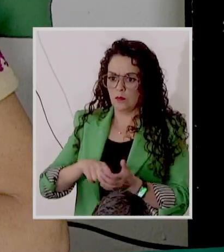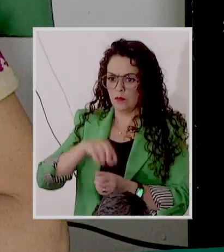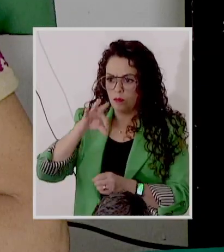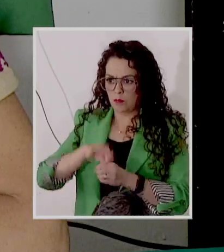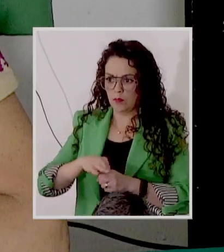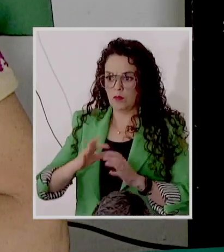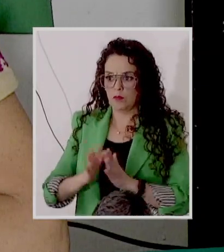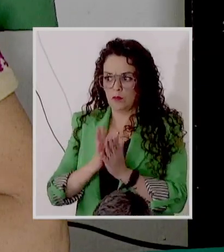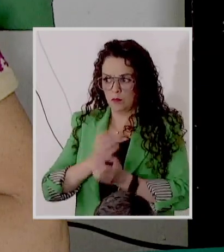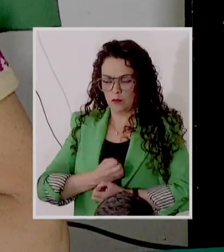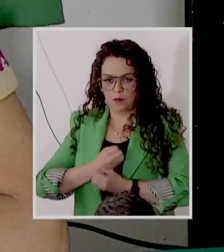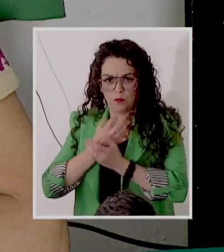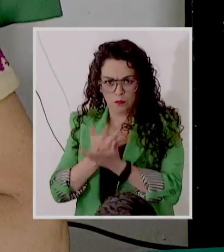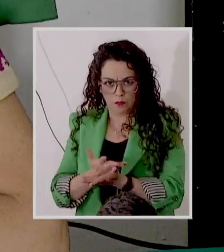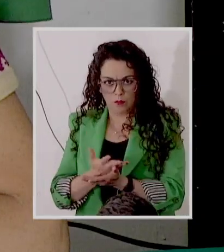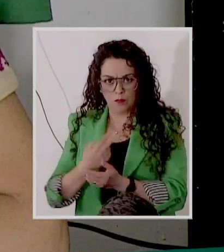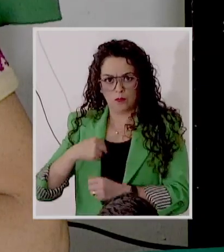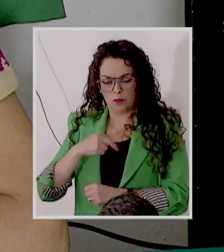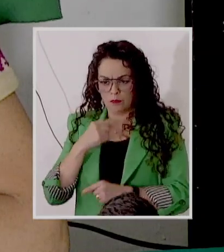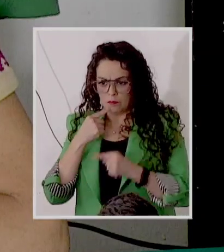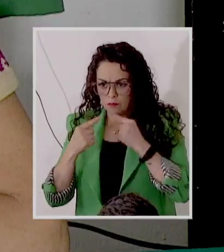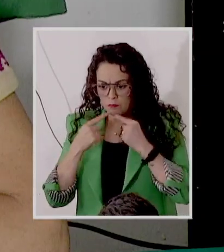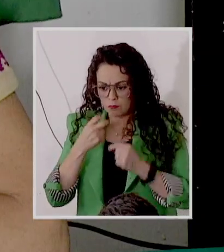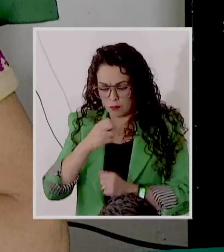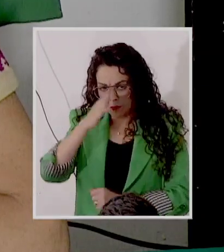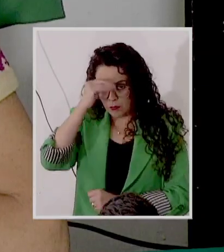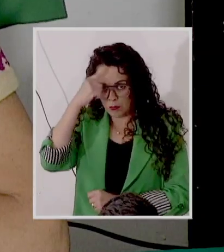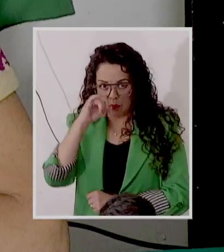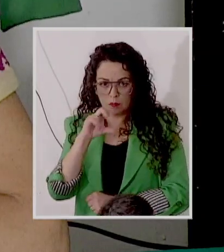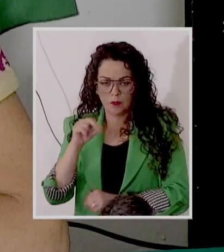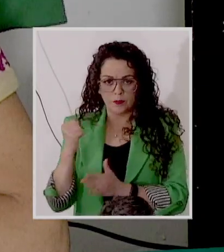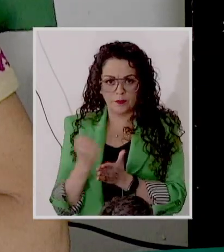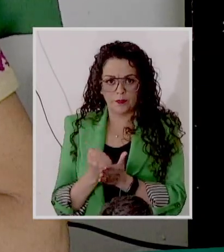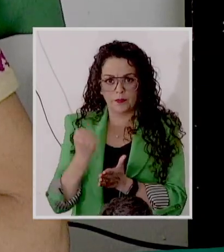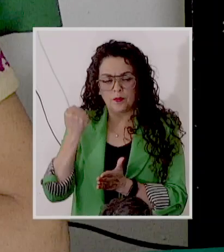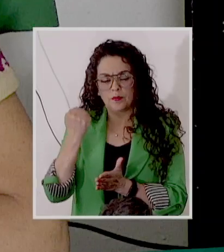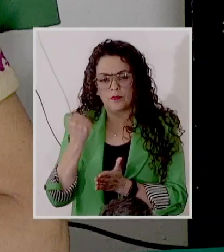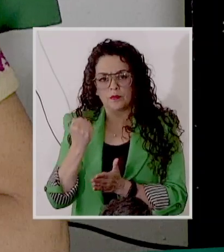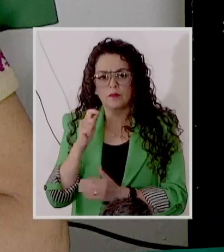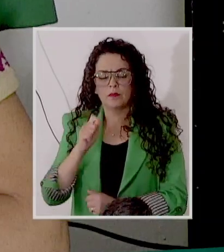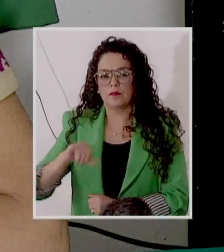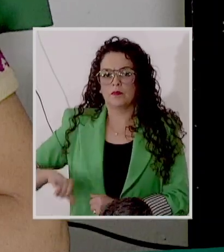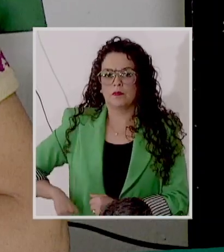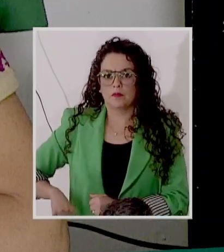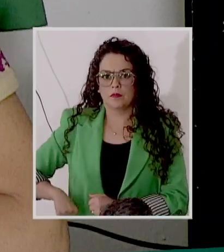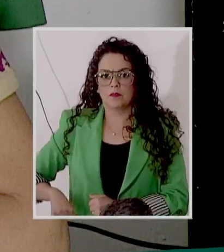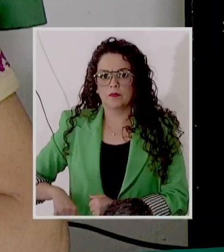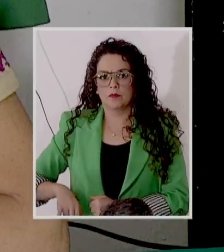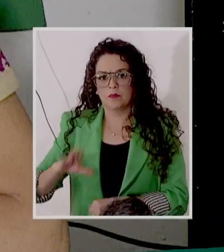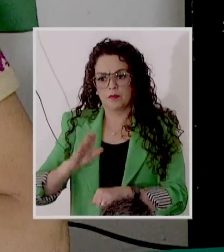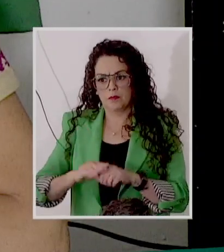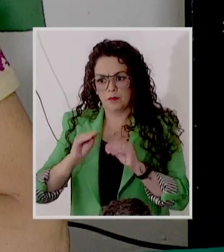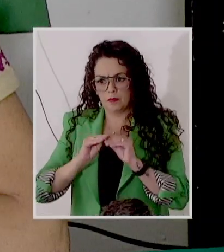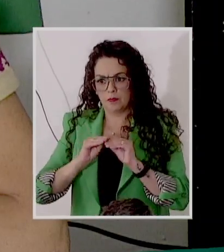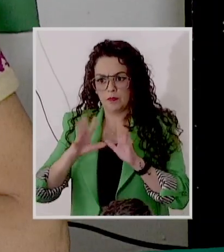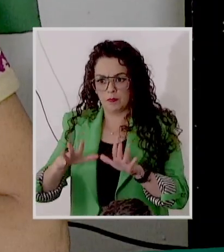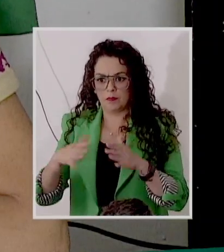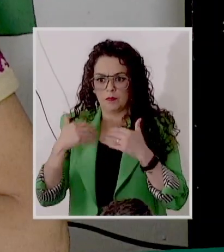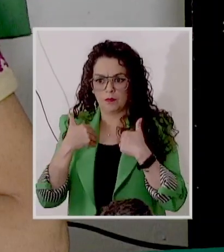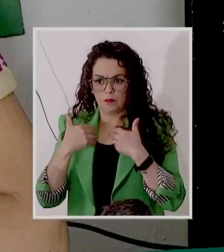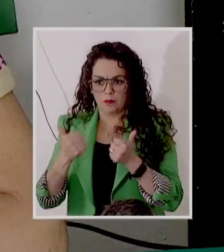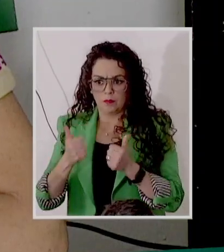proponemos para su aprobación tiene por objeto dar claridad frente a las